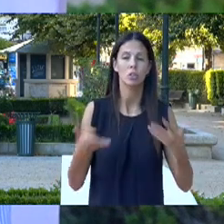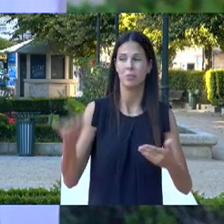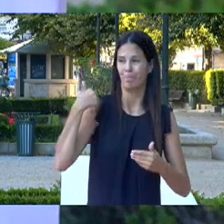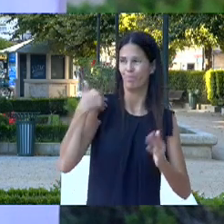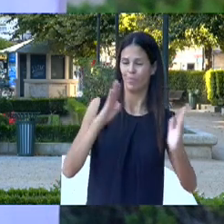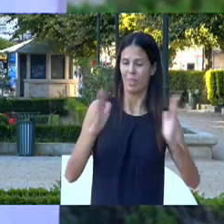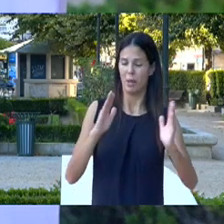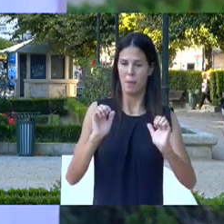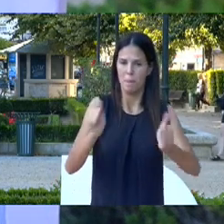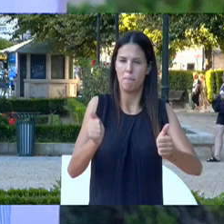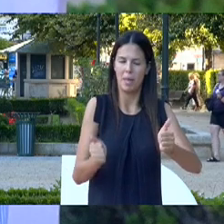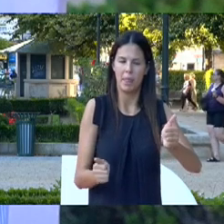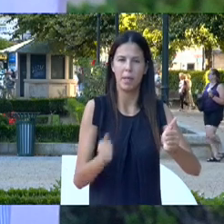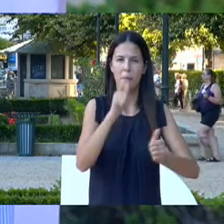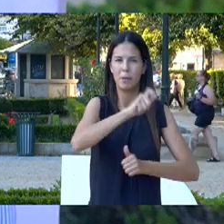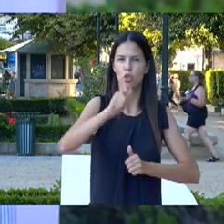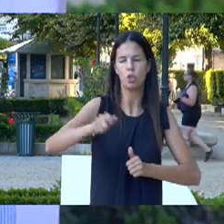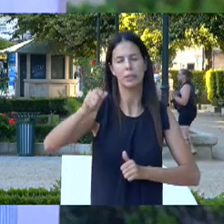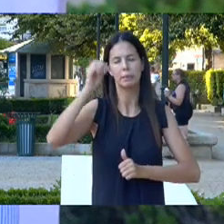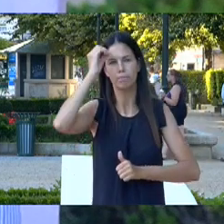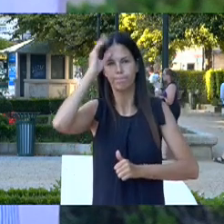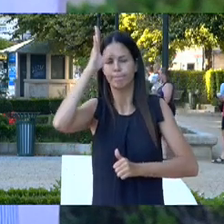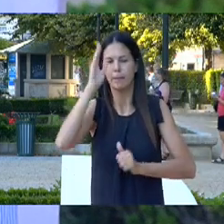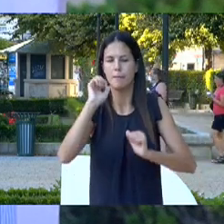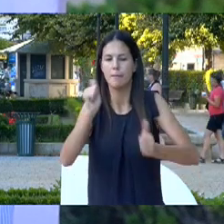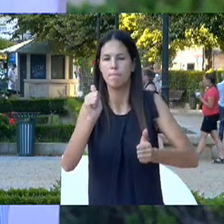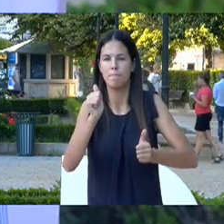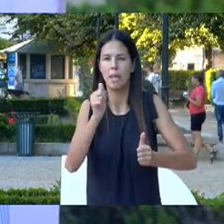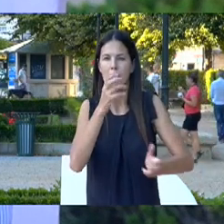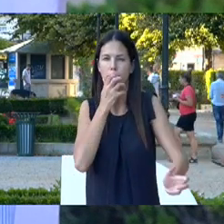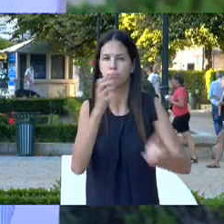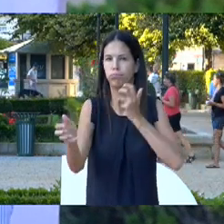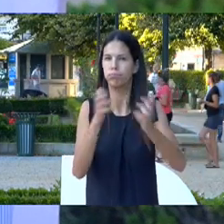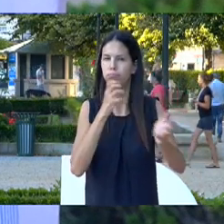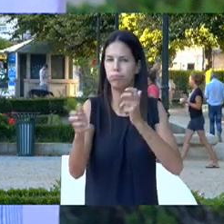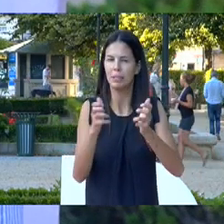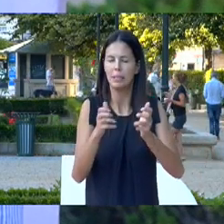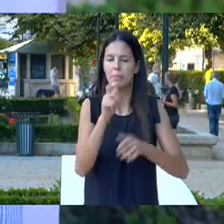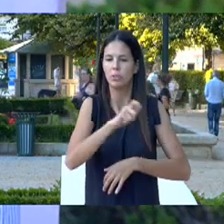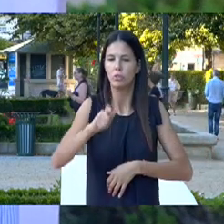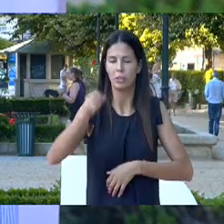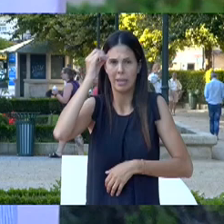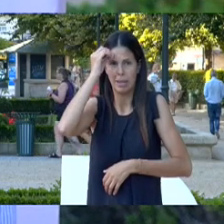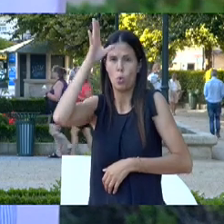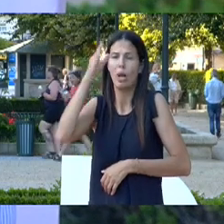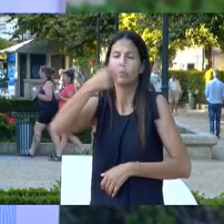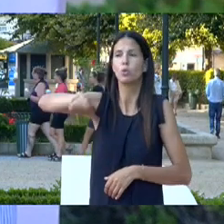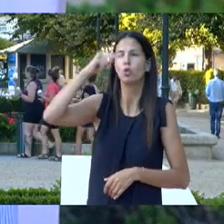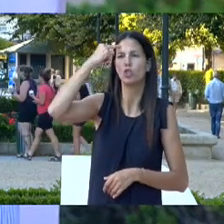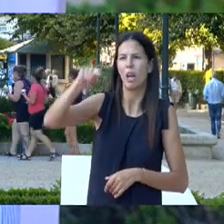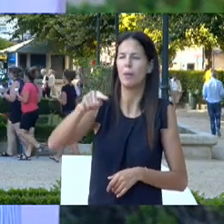empezan a xordir entre os intelectuais berros de rexeneración. Os intelectuais, sabedes que sempre foron